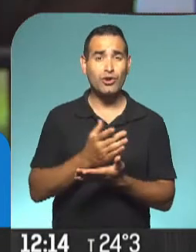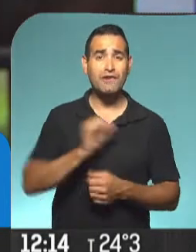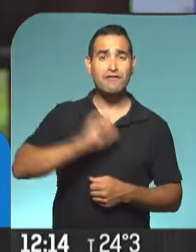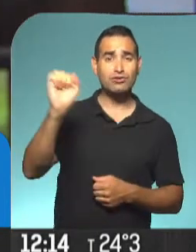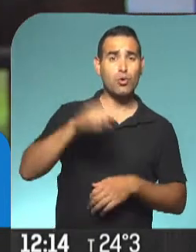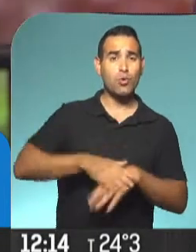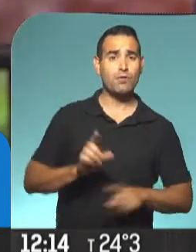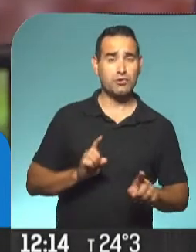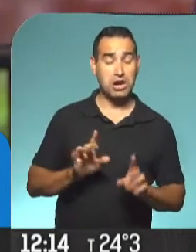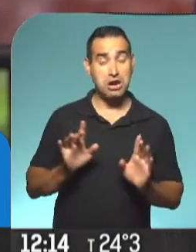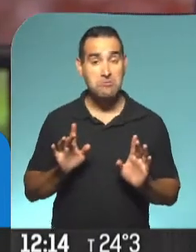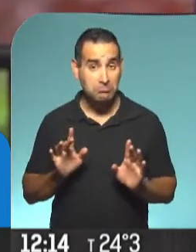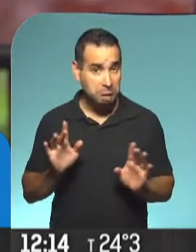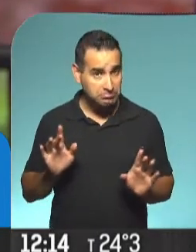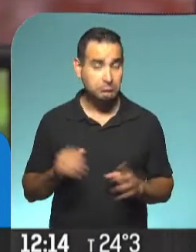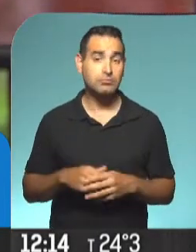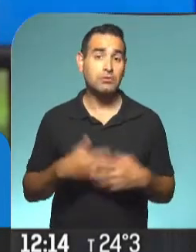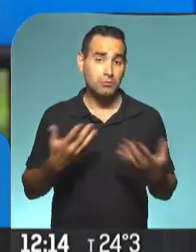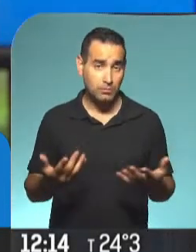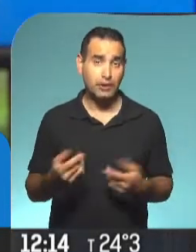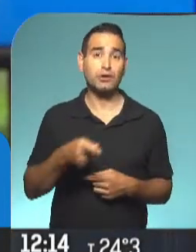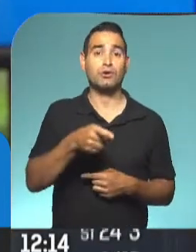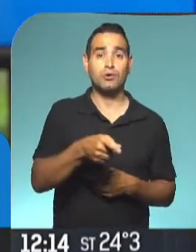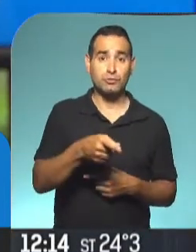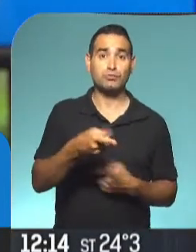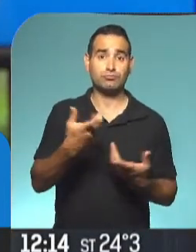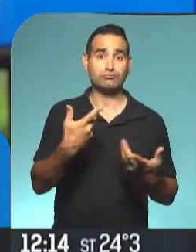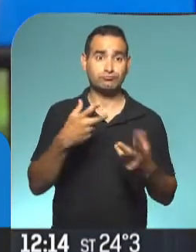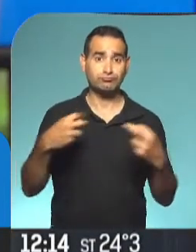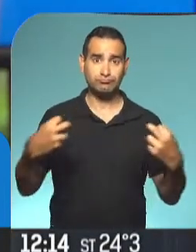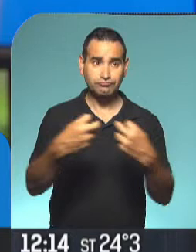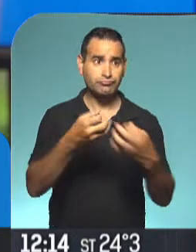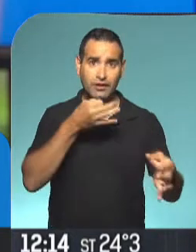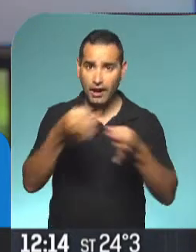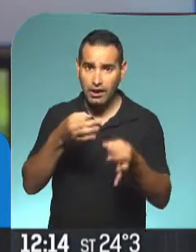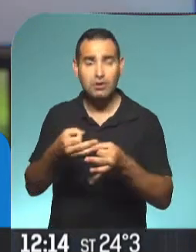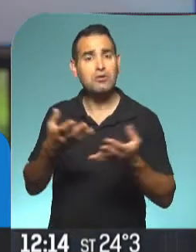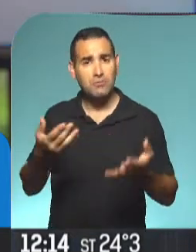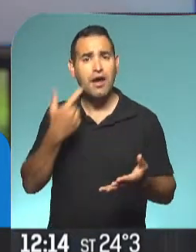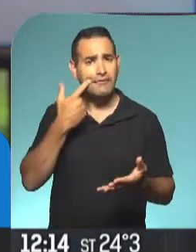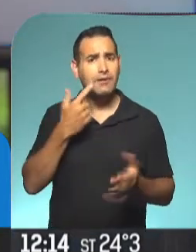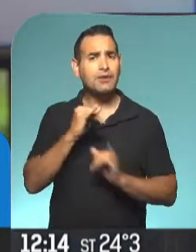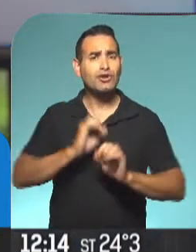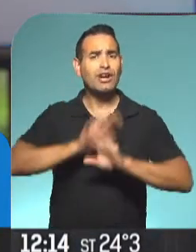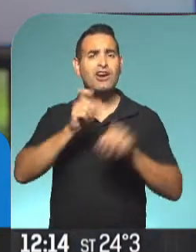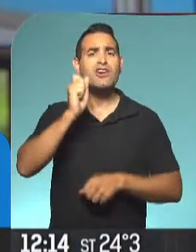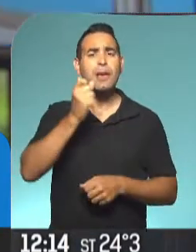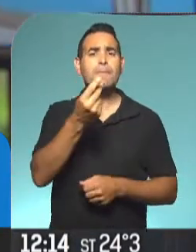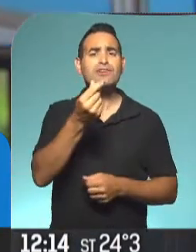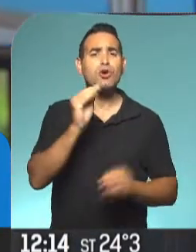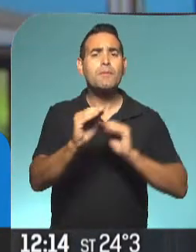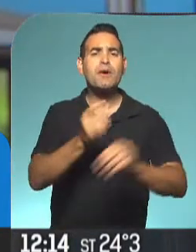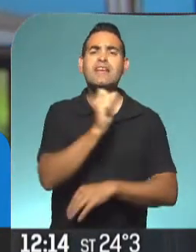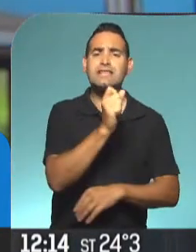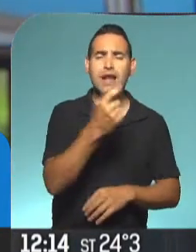Bueno, ya que estás con los actores, con los formadores de precios entonces en la mesa, está bueno para poner sobre claro quiénes son los formadores de precios. A ver, veamos